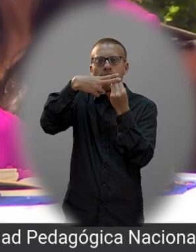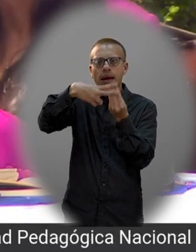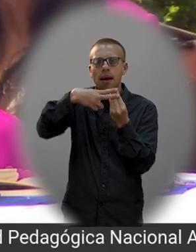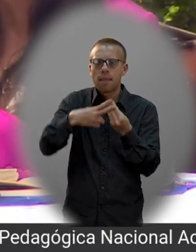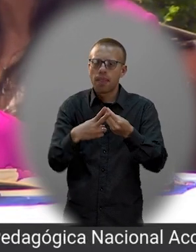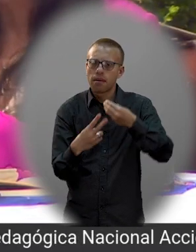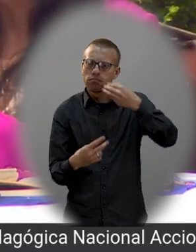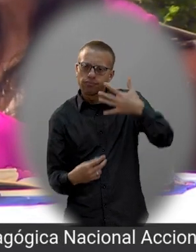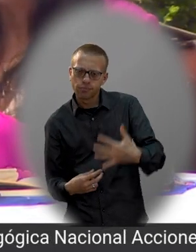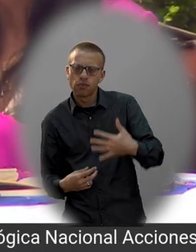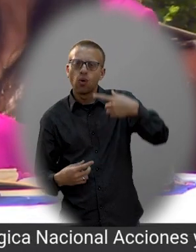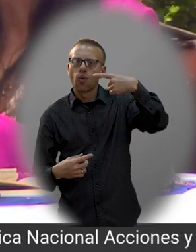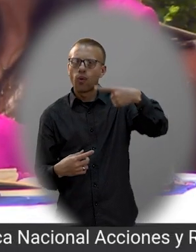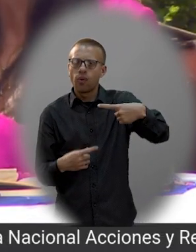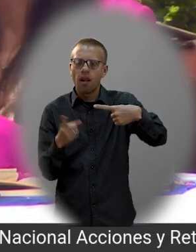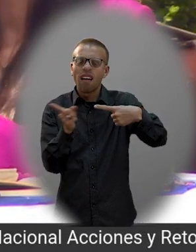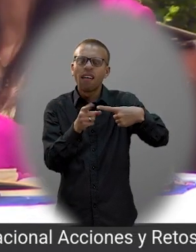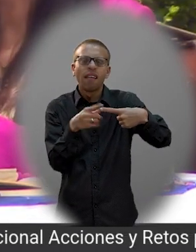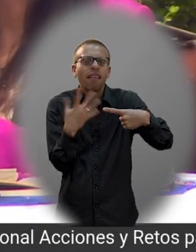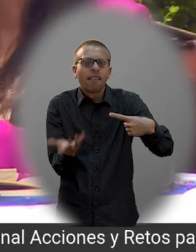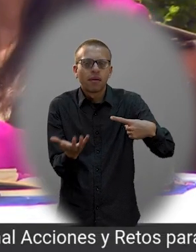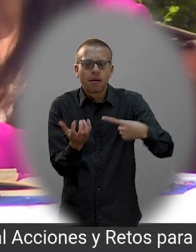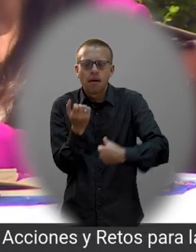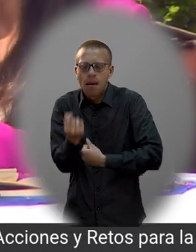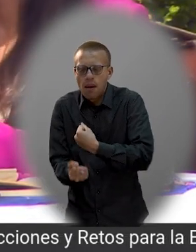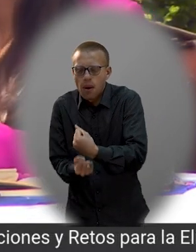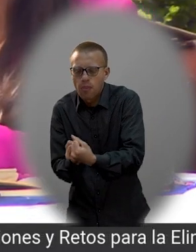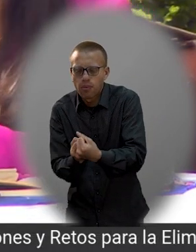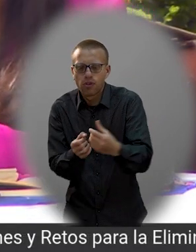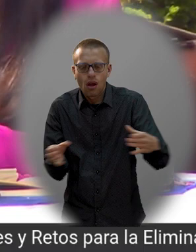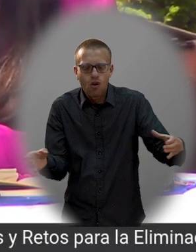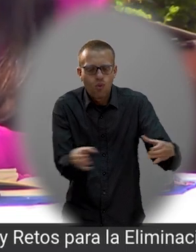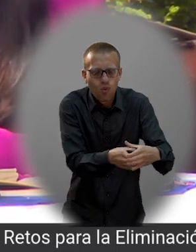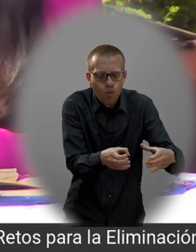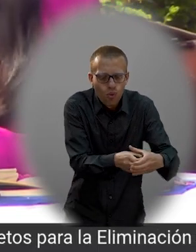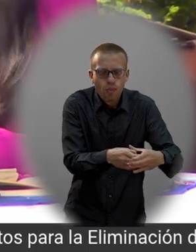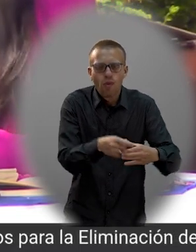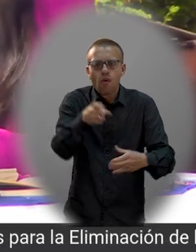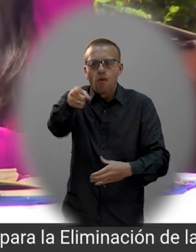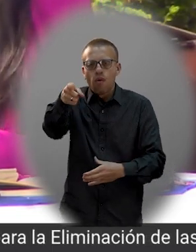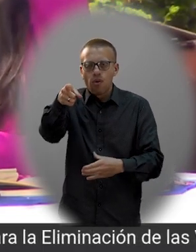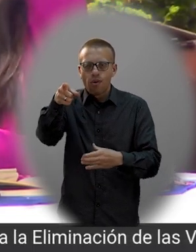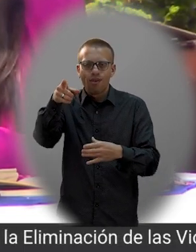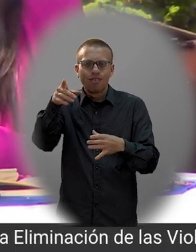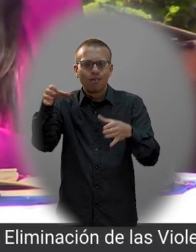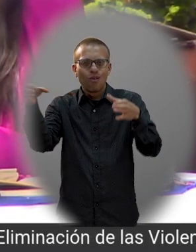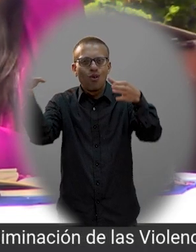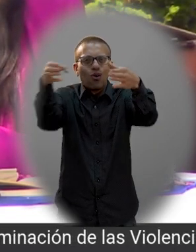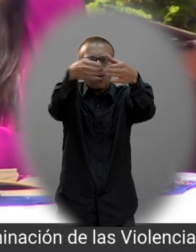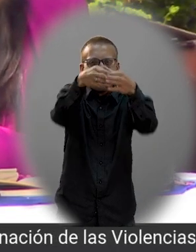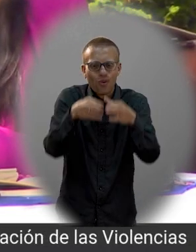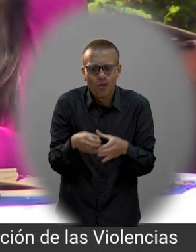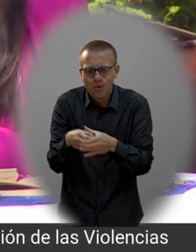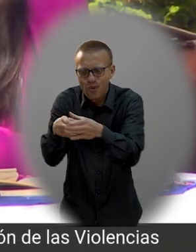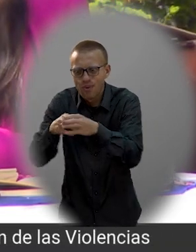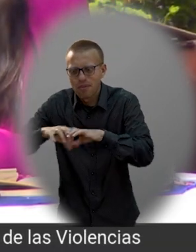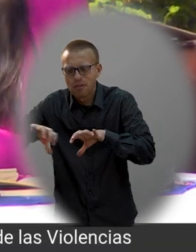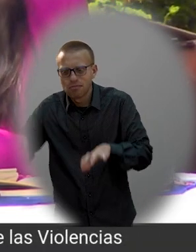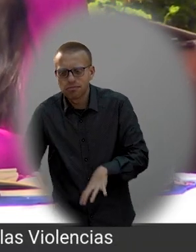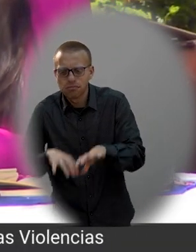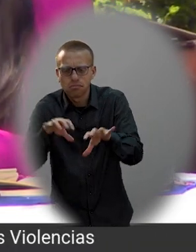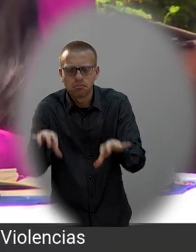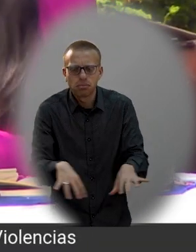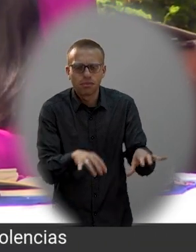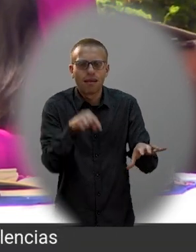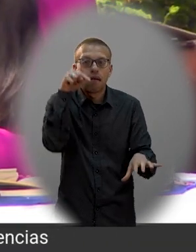insisto, y es, por ejemplo, apoyar a las colectivas, a las juntanzas, darle respaldo a ese trabajo que están haciendo, porque es un respaldo